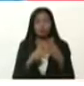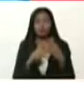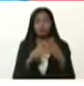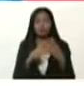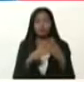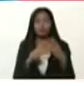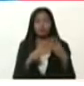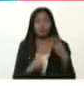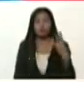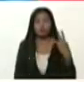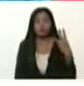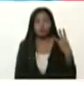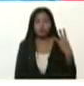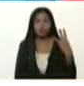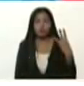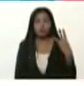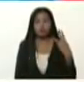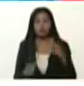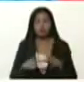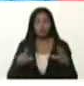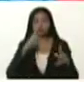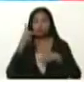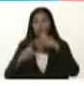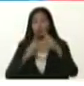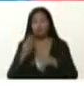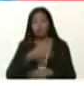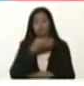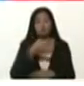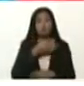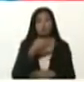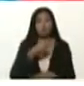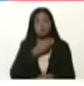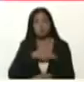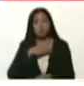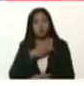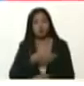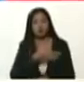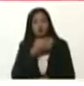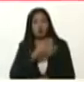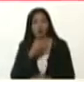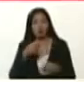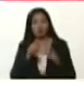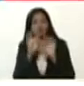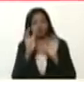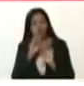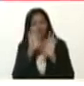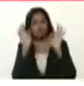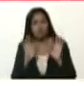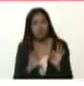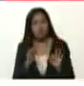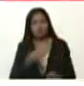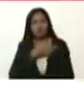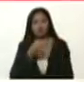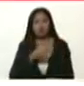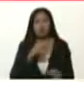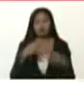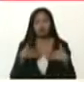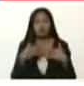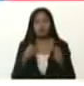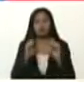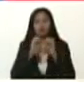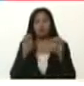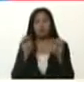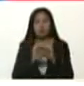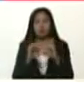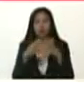tercera, el área de las políticas sociales y las misiones socialistas. Todo lo social, salud, educación,